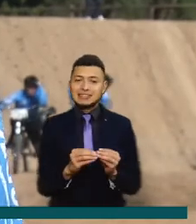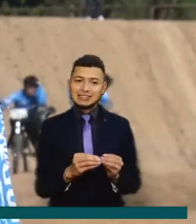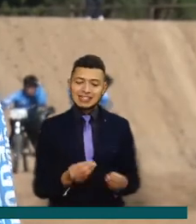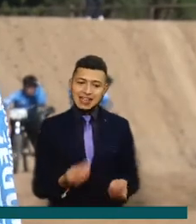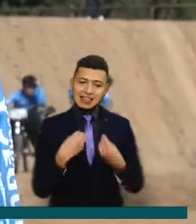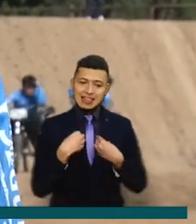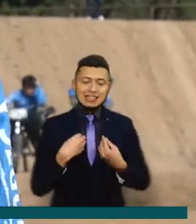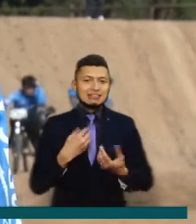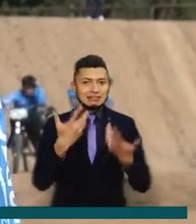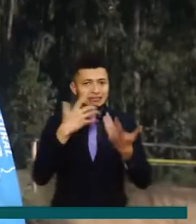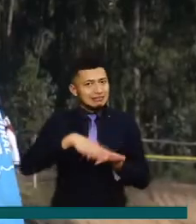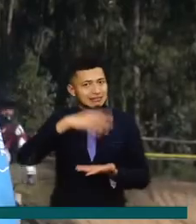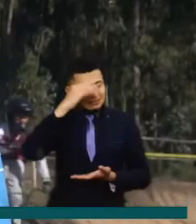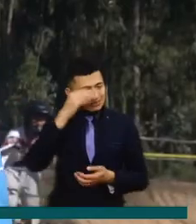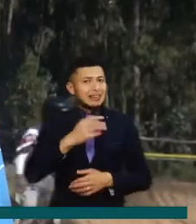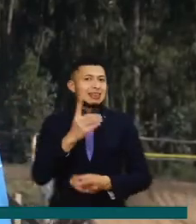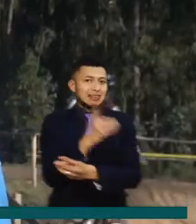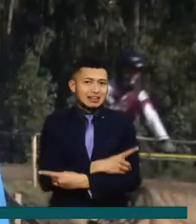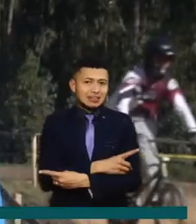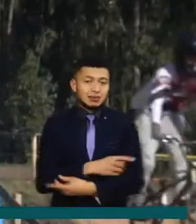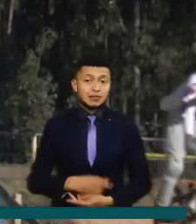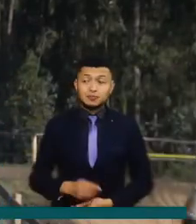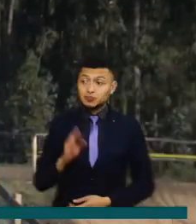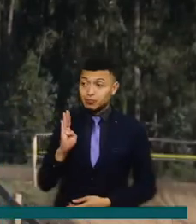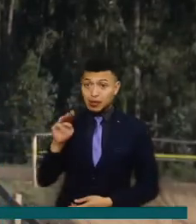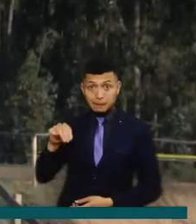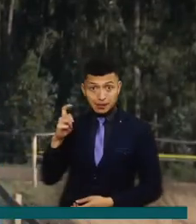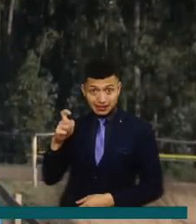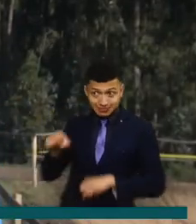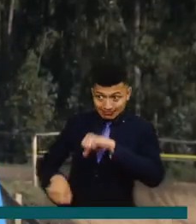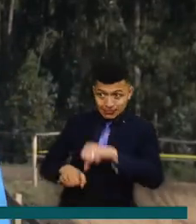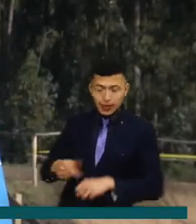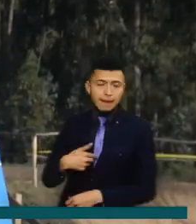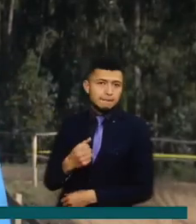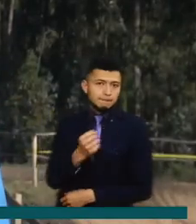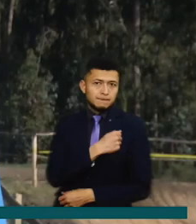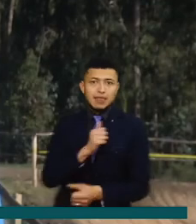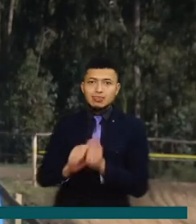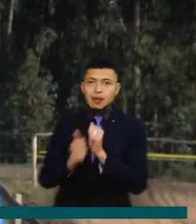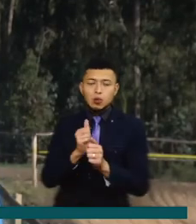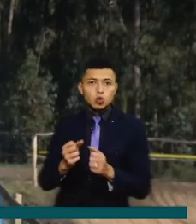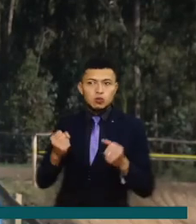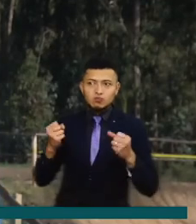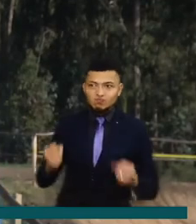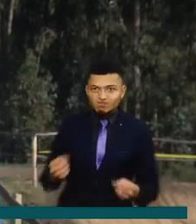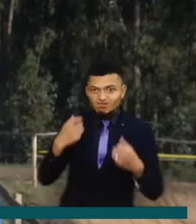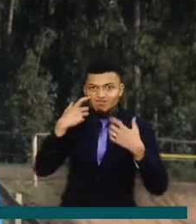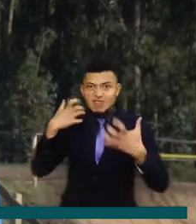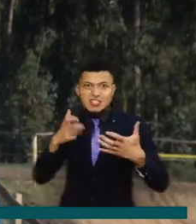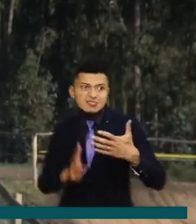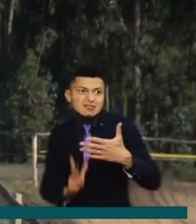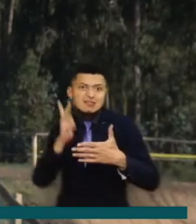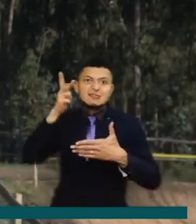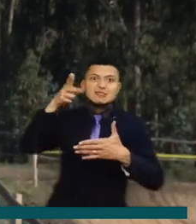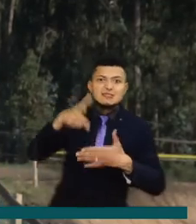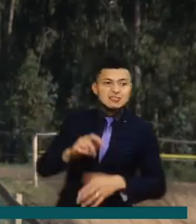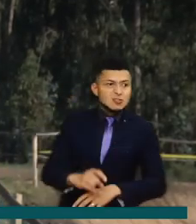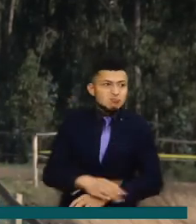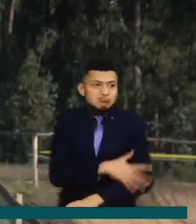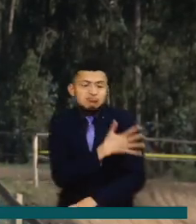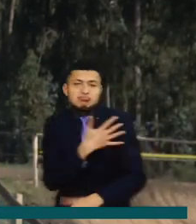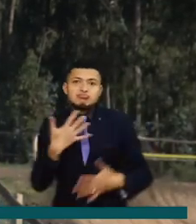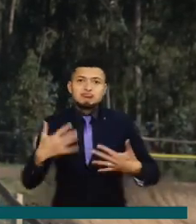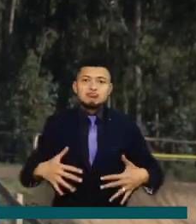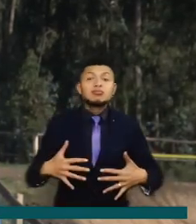me enseña a ser disciplinado. El BMX me gusta porque es un deporte extremo de adrenalina, por